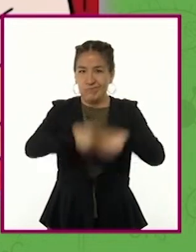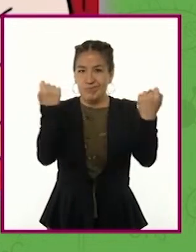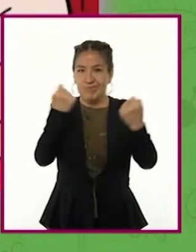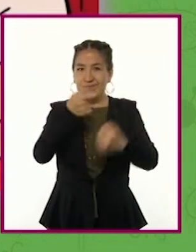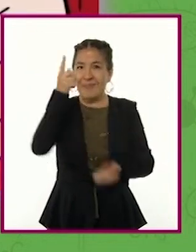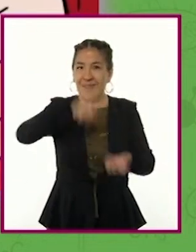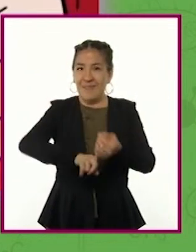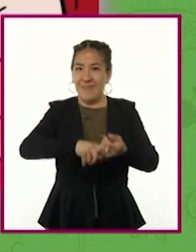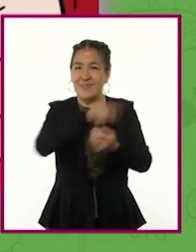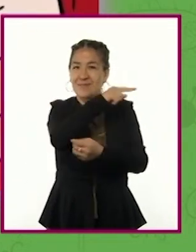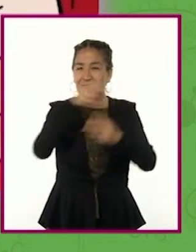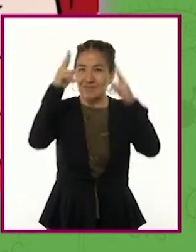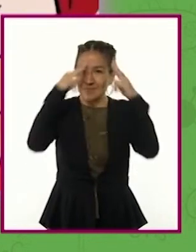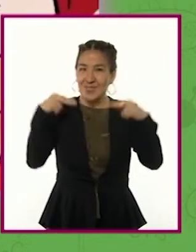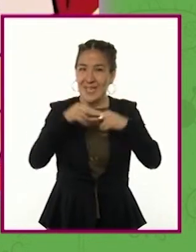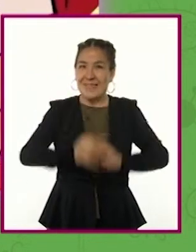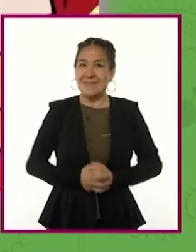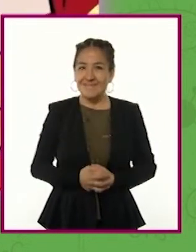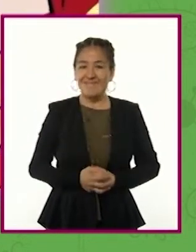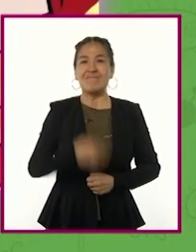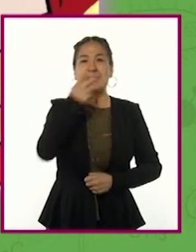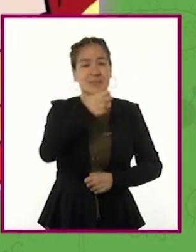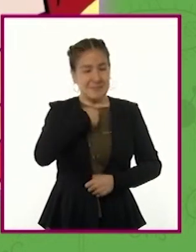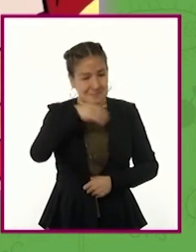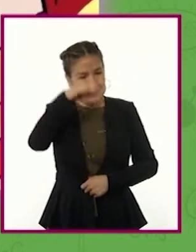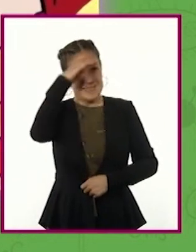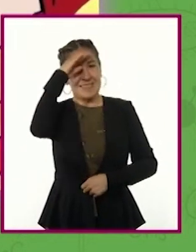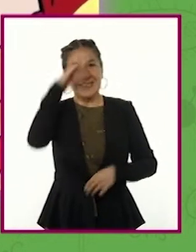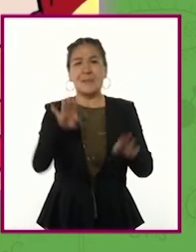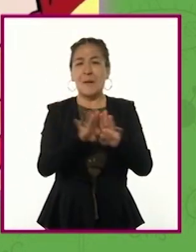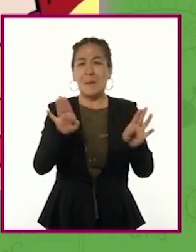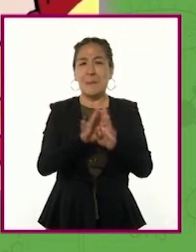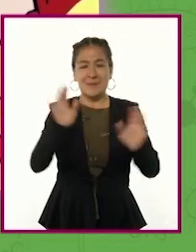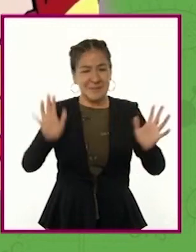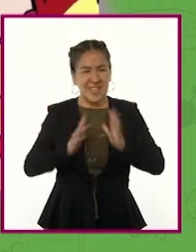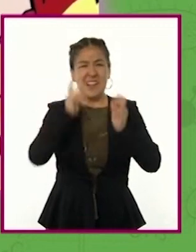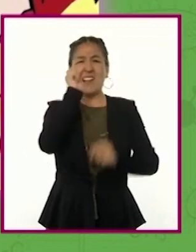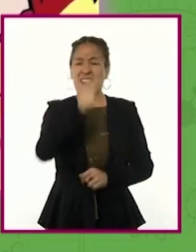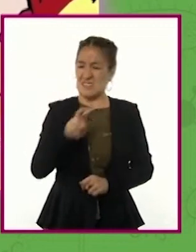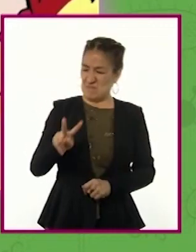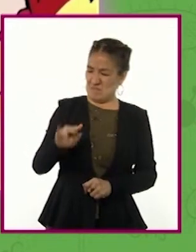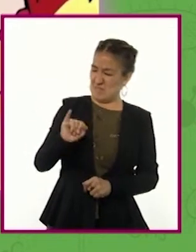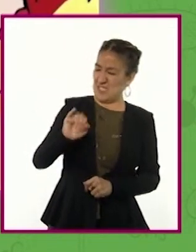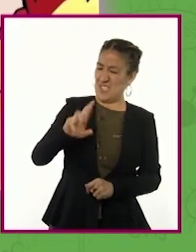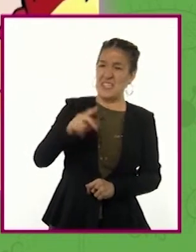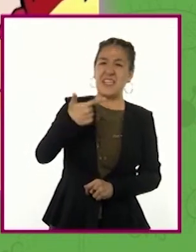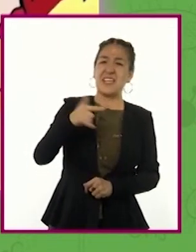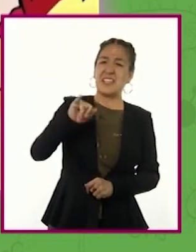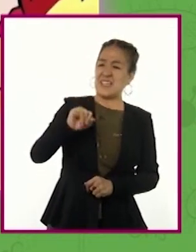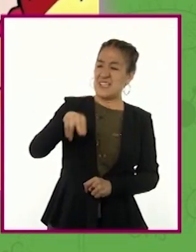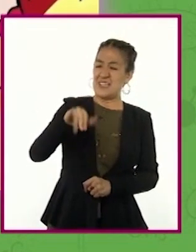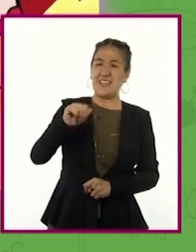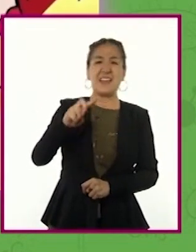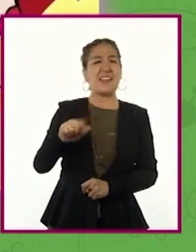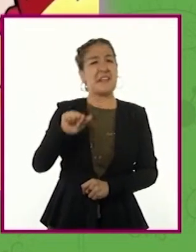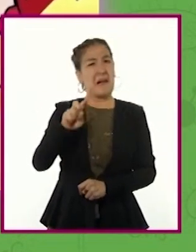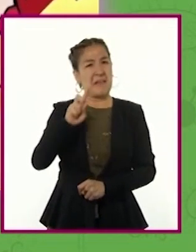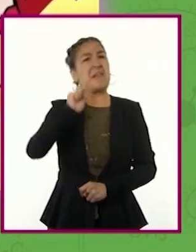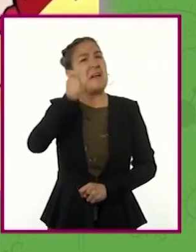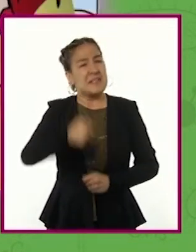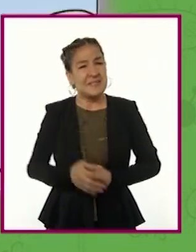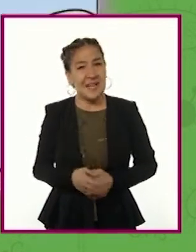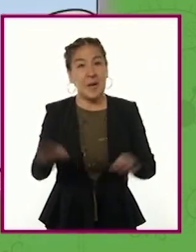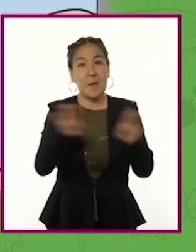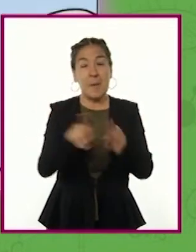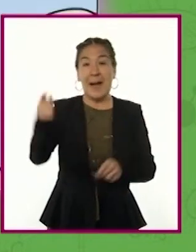me sorprendió mucho porque realmente no entendía a qué se refería con esa palabra. Pero mis amigas mencionaron que al